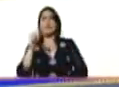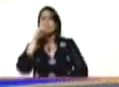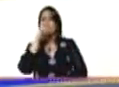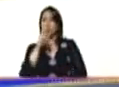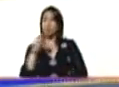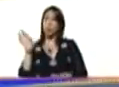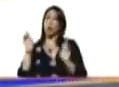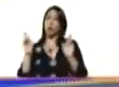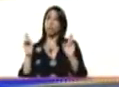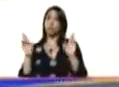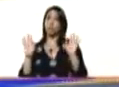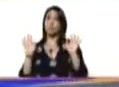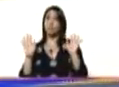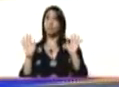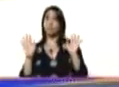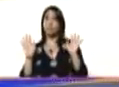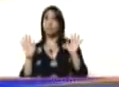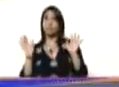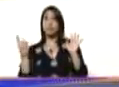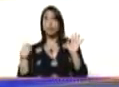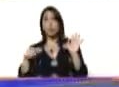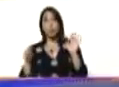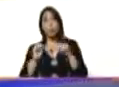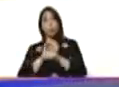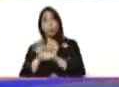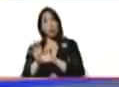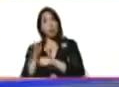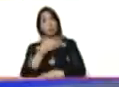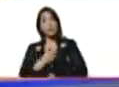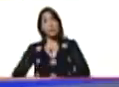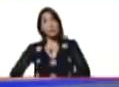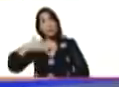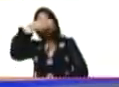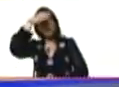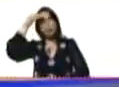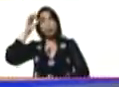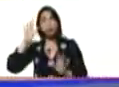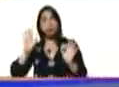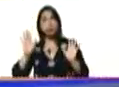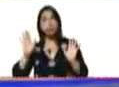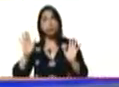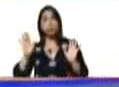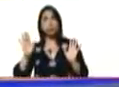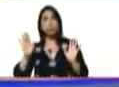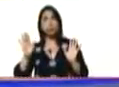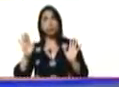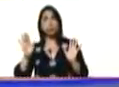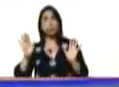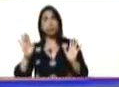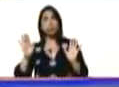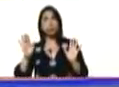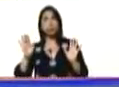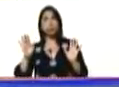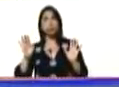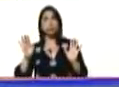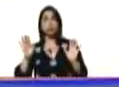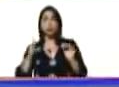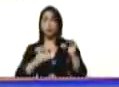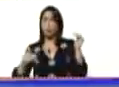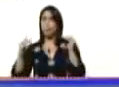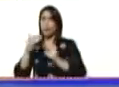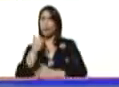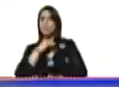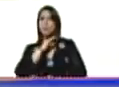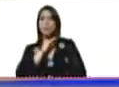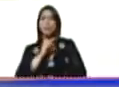Ojalá, si tuvo el coronavirus el presidente Trump, salga de esa enfermedad siendo un mejor